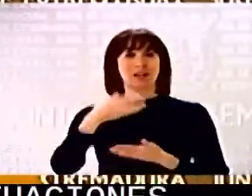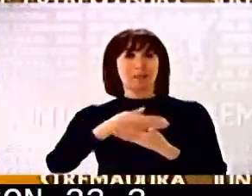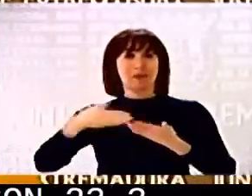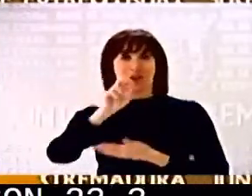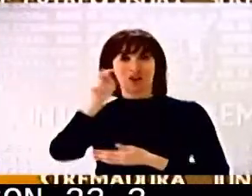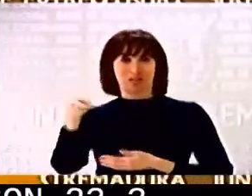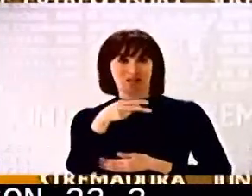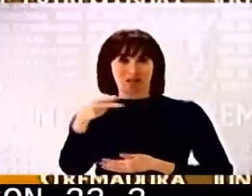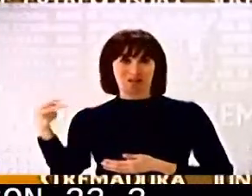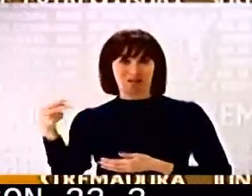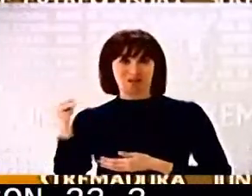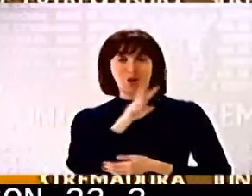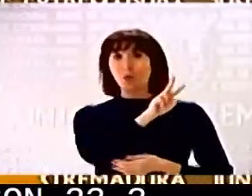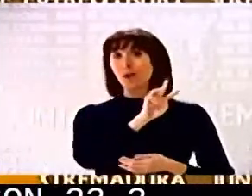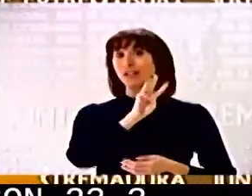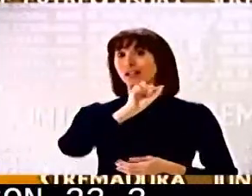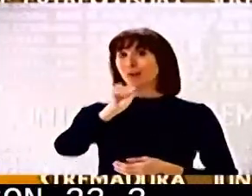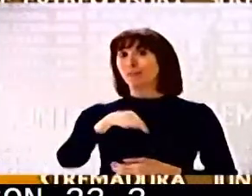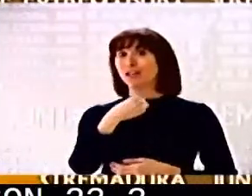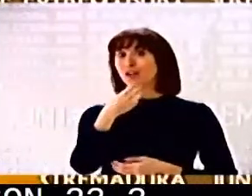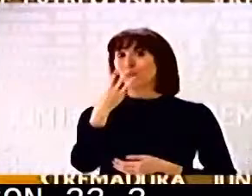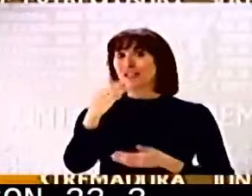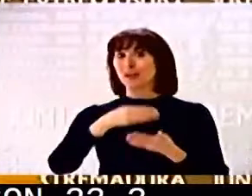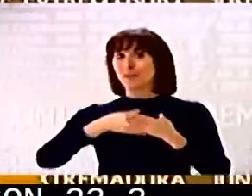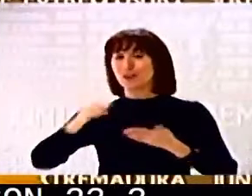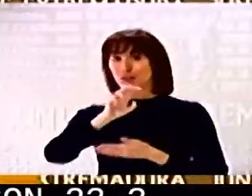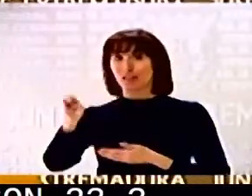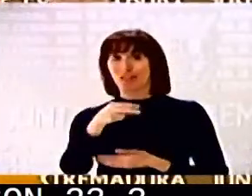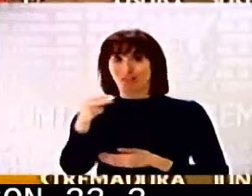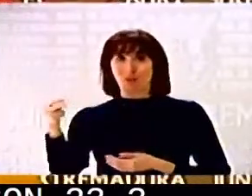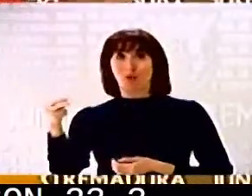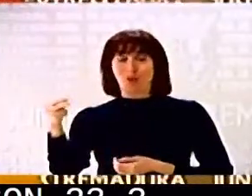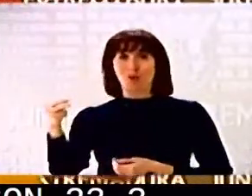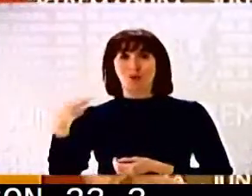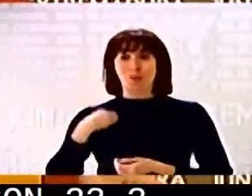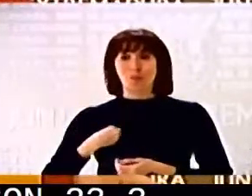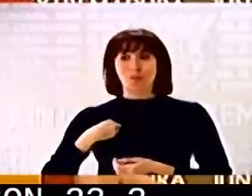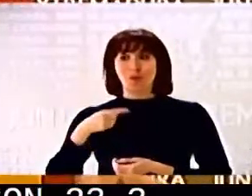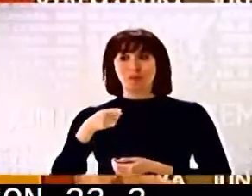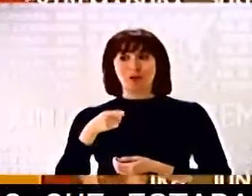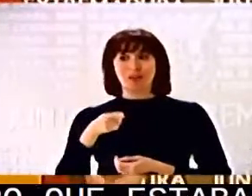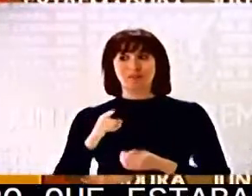euros. 23,3 millones de euros que estaban